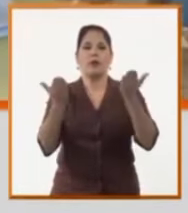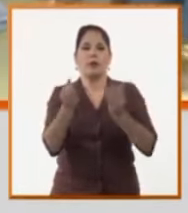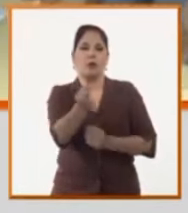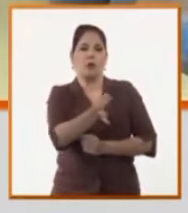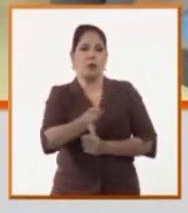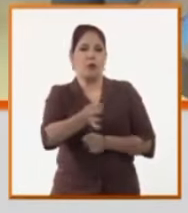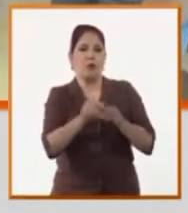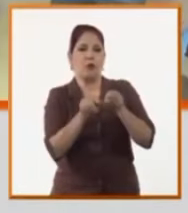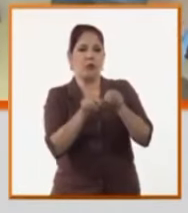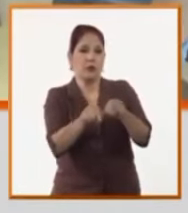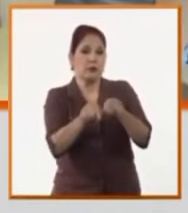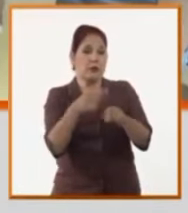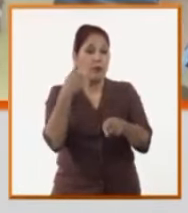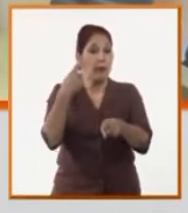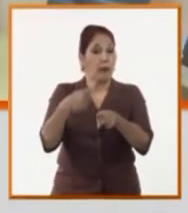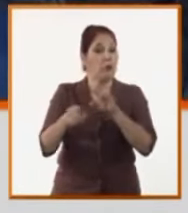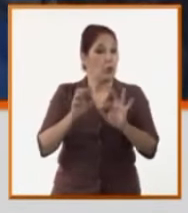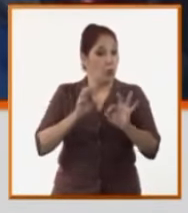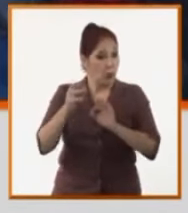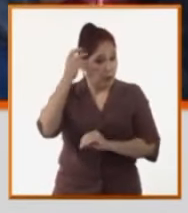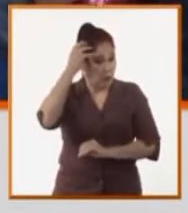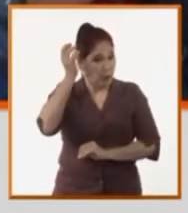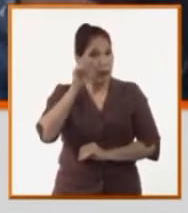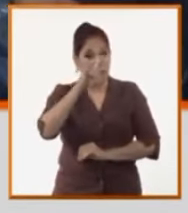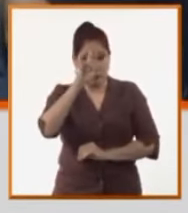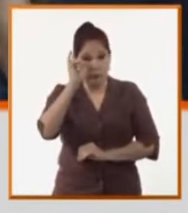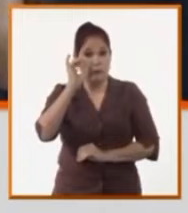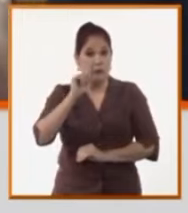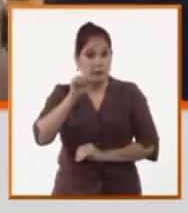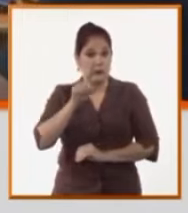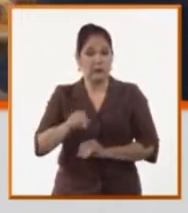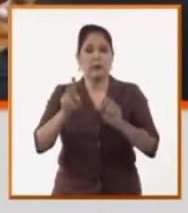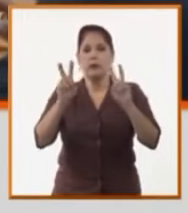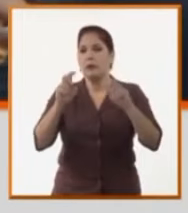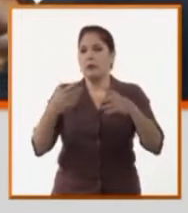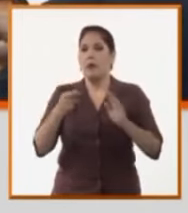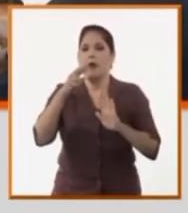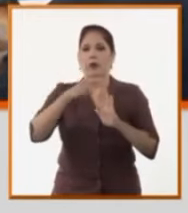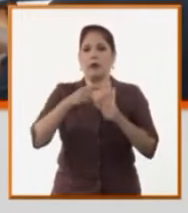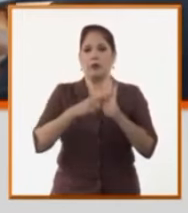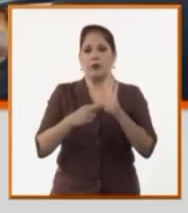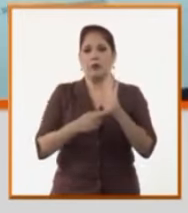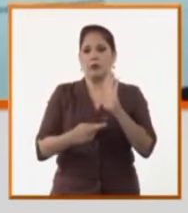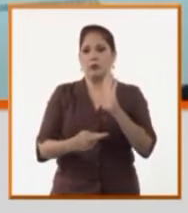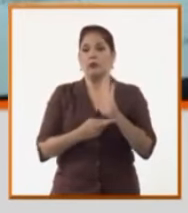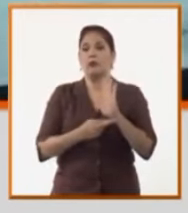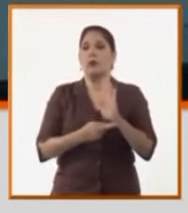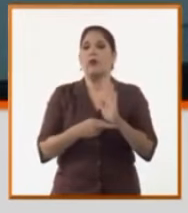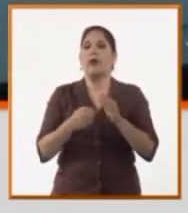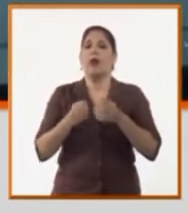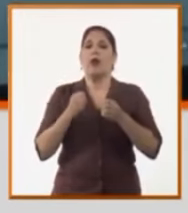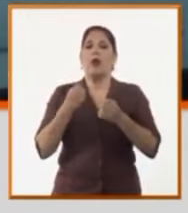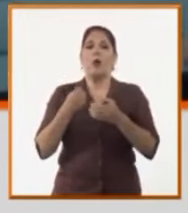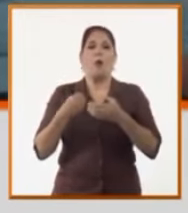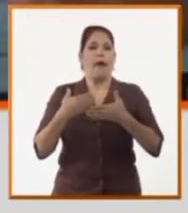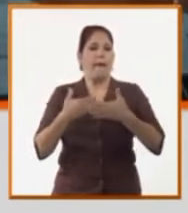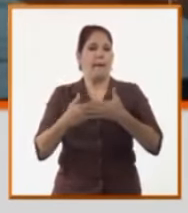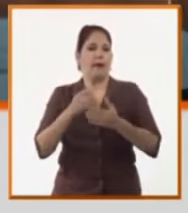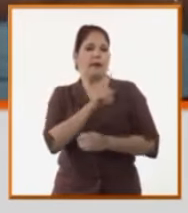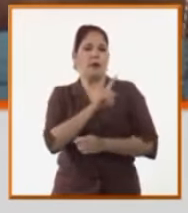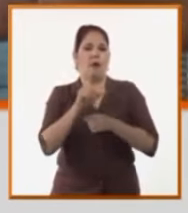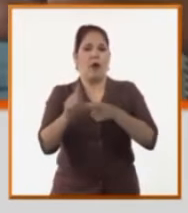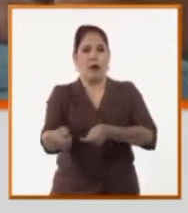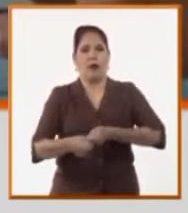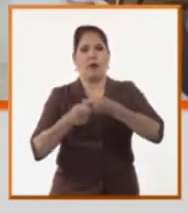también eh hace mención eh este tema en las resoluciones que tienen tien que ver con las cooperativas no agropecuarias con las micro